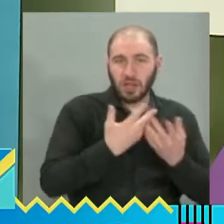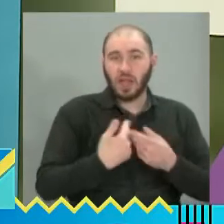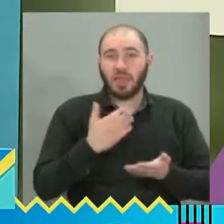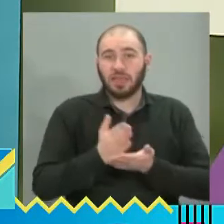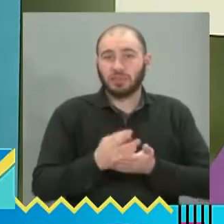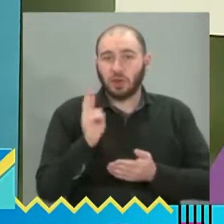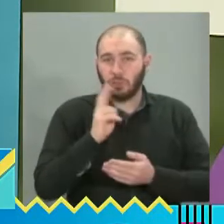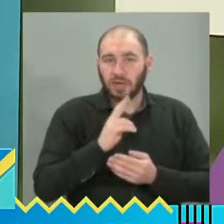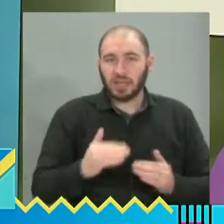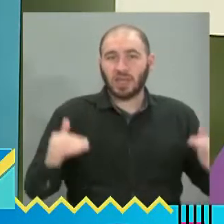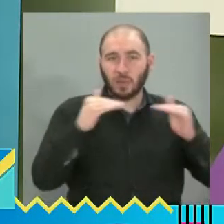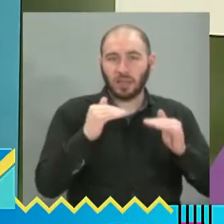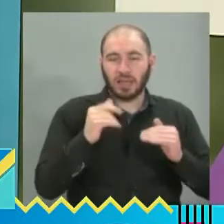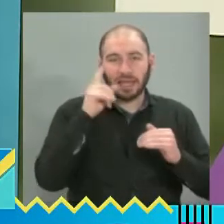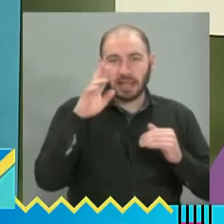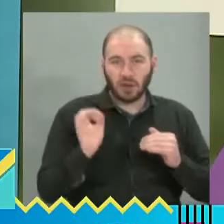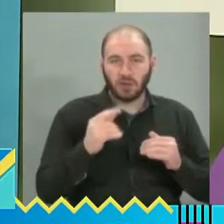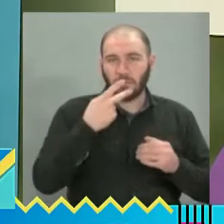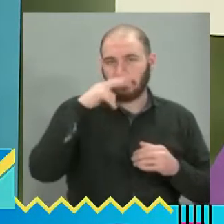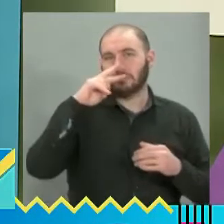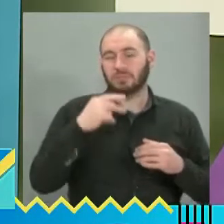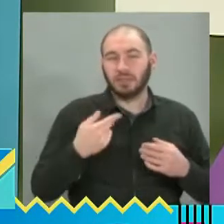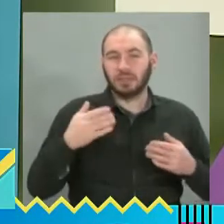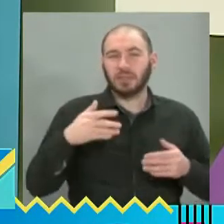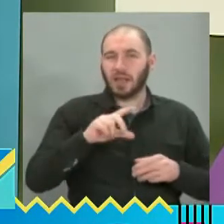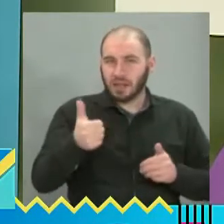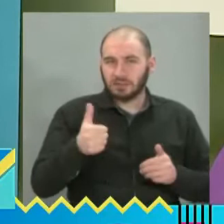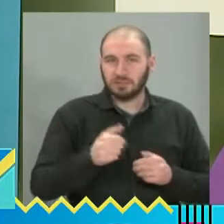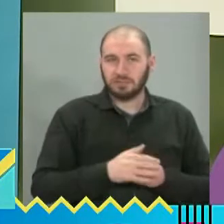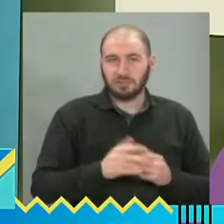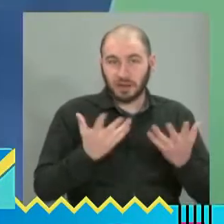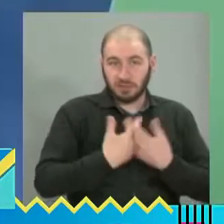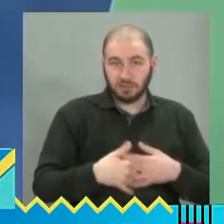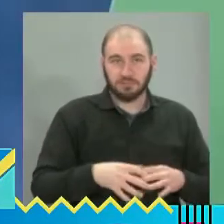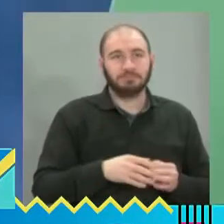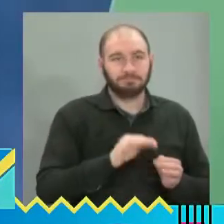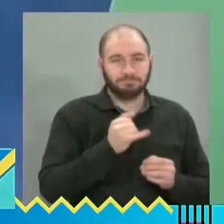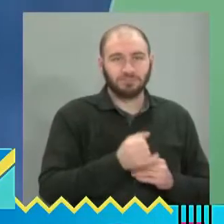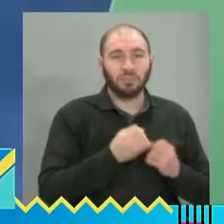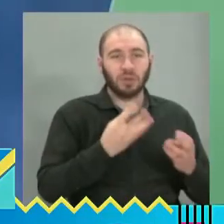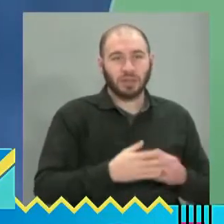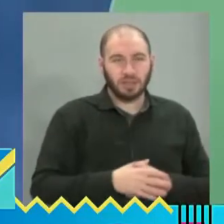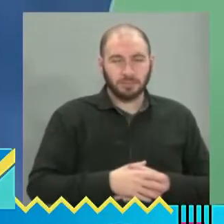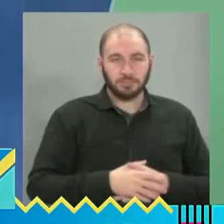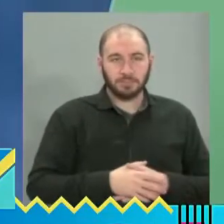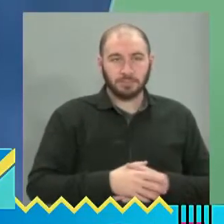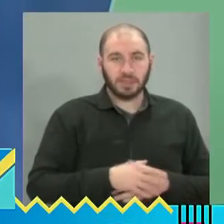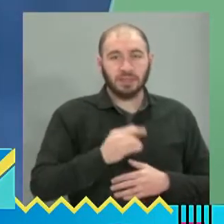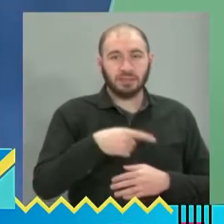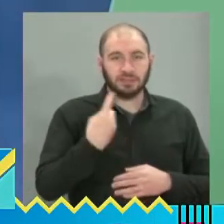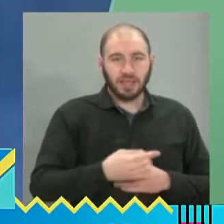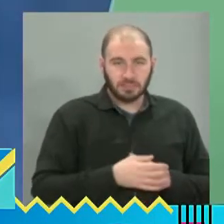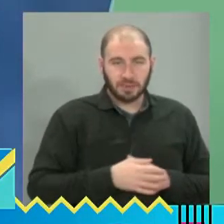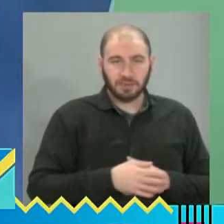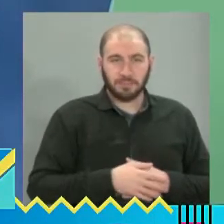derechos de las mujeres, la igualdad de género, el glamour, la sociabilidad y el éxito. Totalmente. ¿Viene de la mano? Esto apunta porque siempre